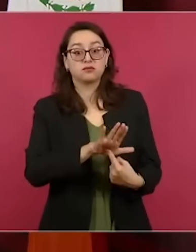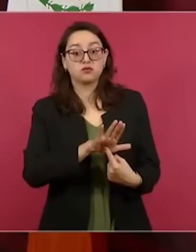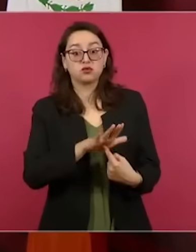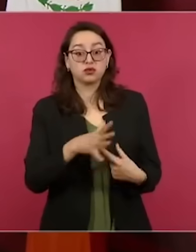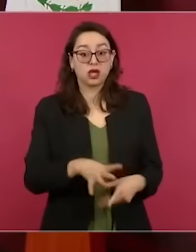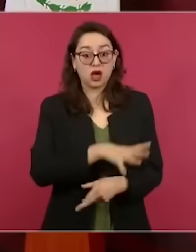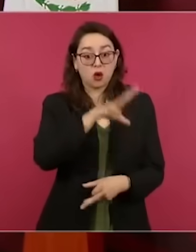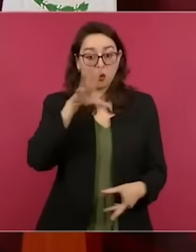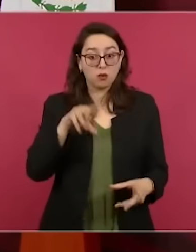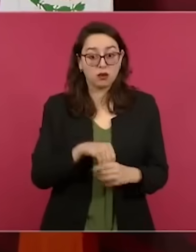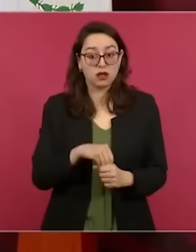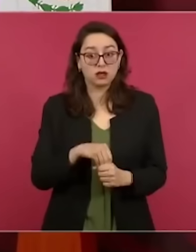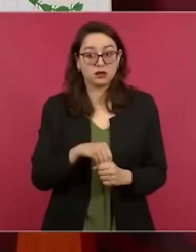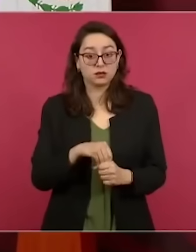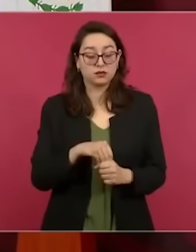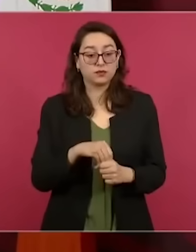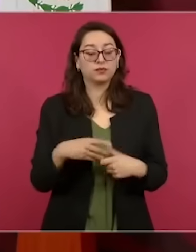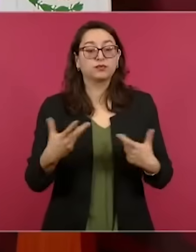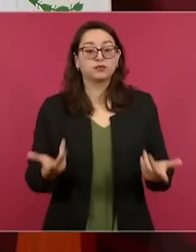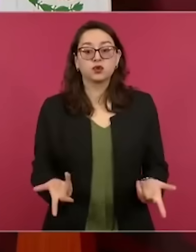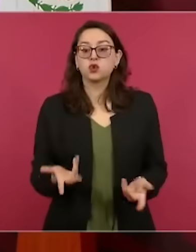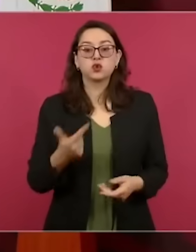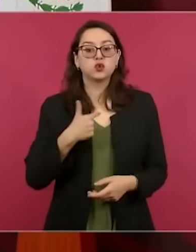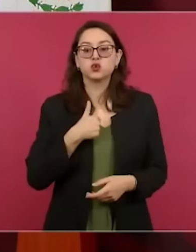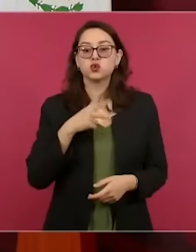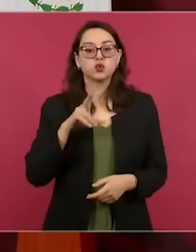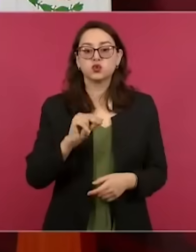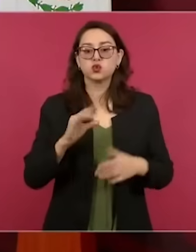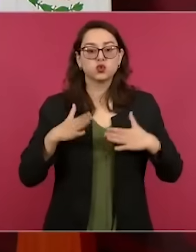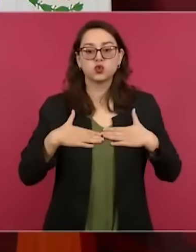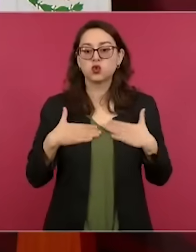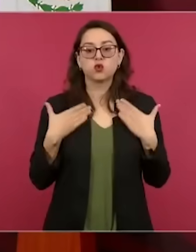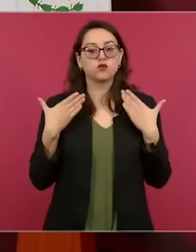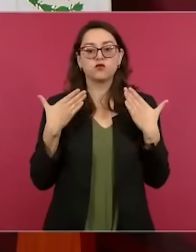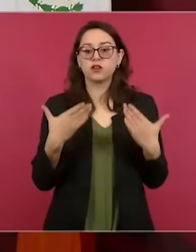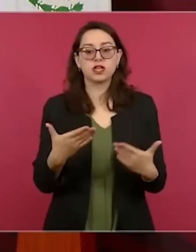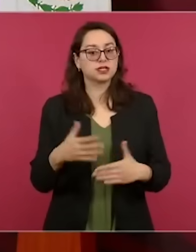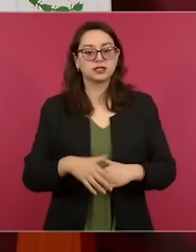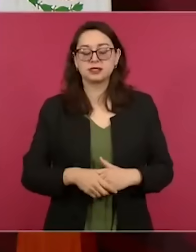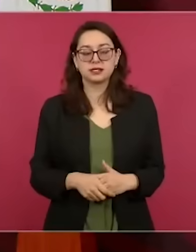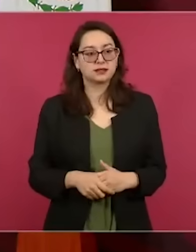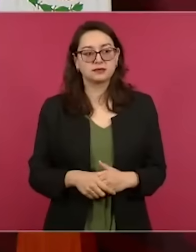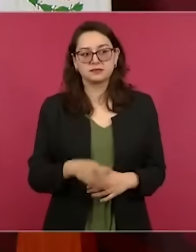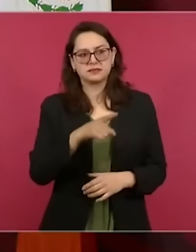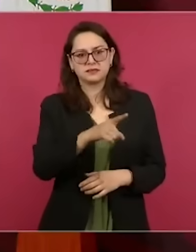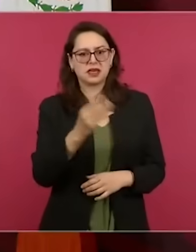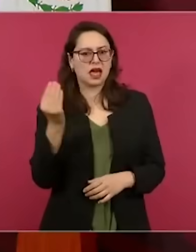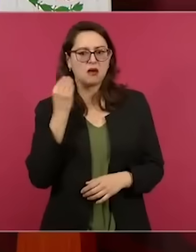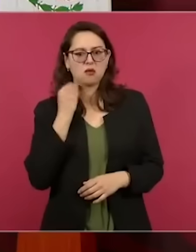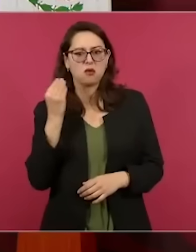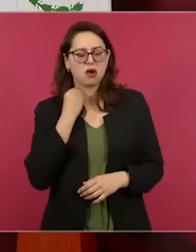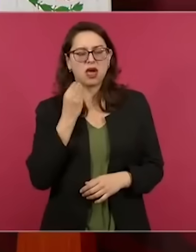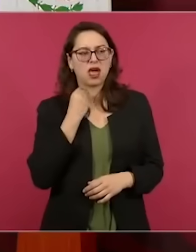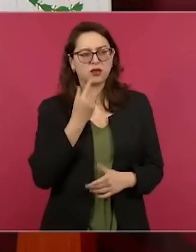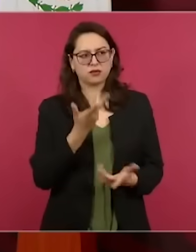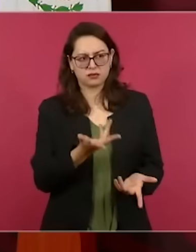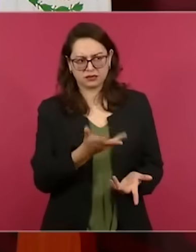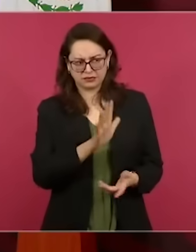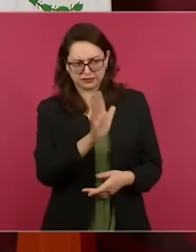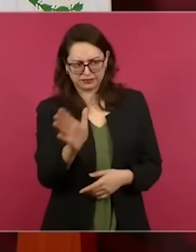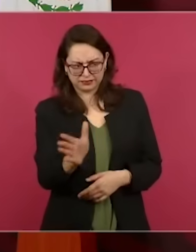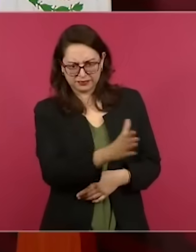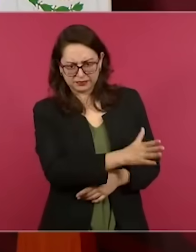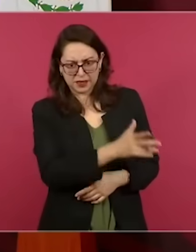porque no le tengo mucha confianza a los intermediarios, con todo respeto.